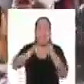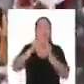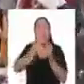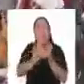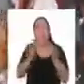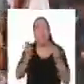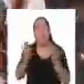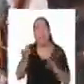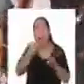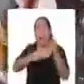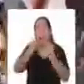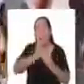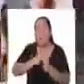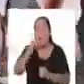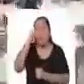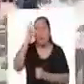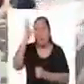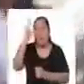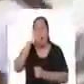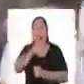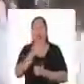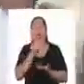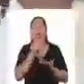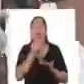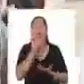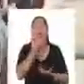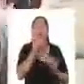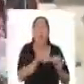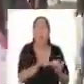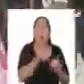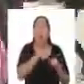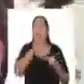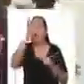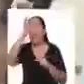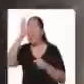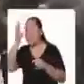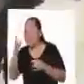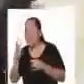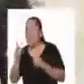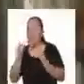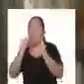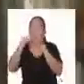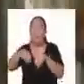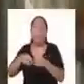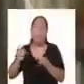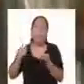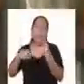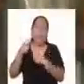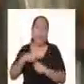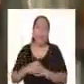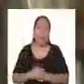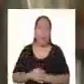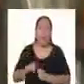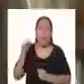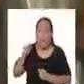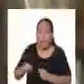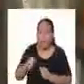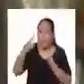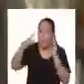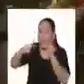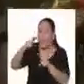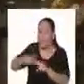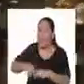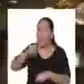hay un potencial, ¿no? Un potencial que las autoridades no lo ven, los planificadores no lo ven, y que se tiene que empezar